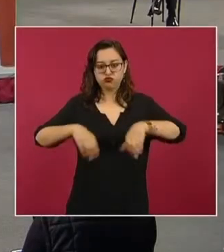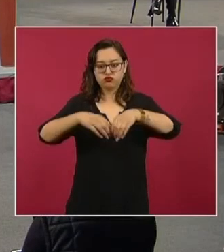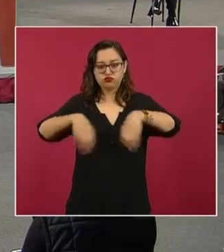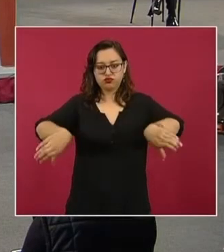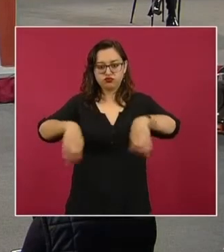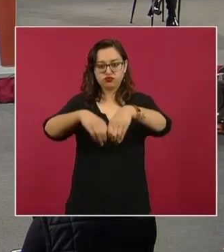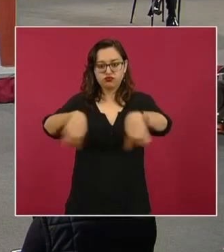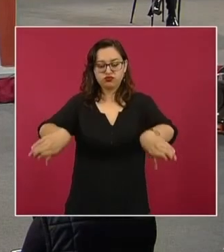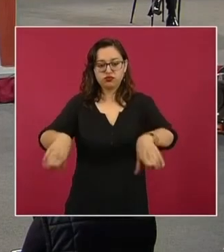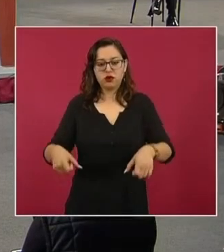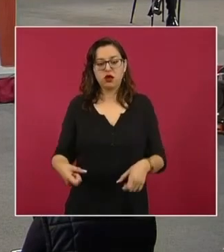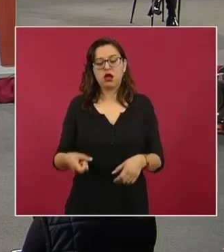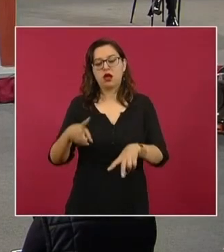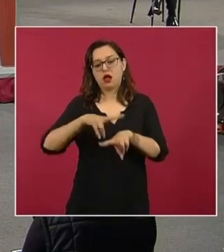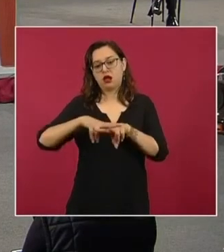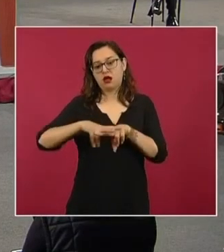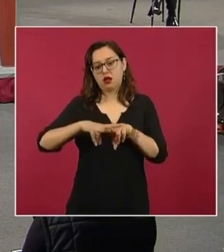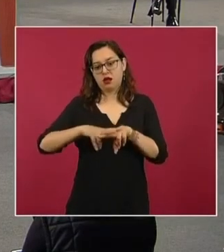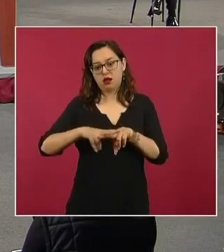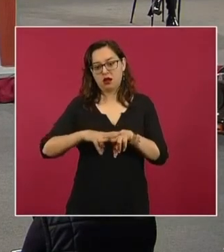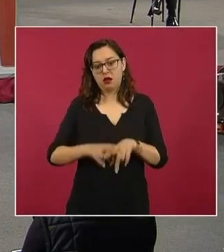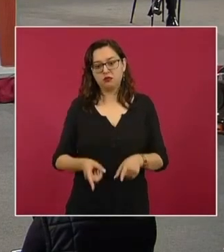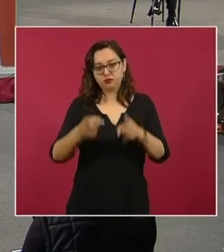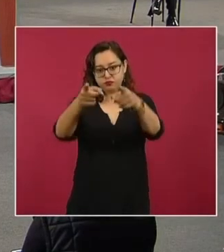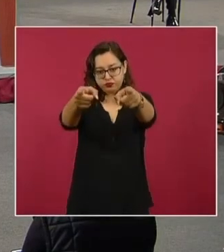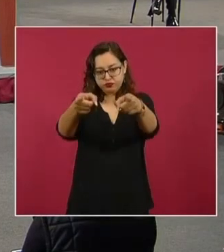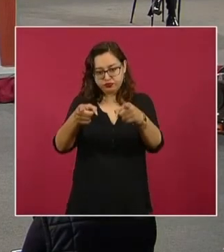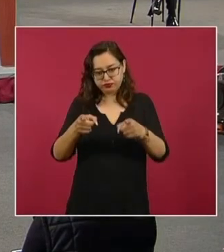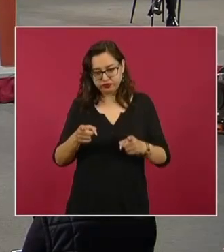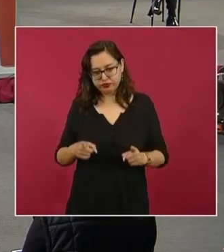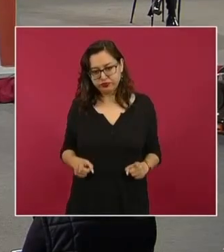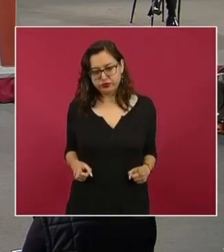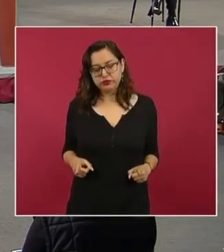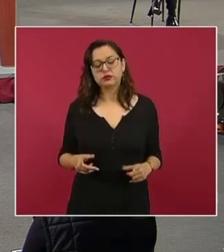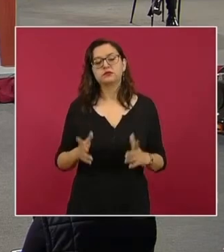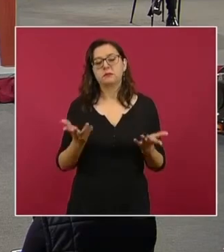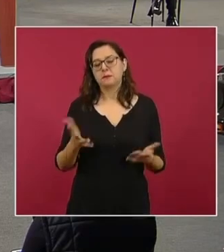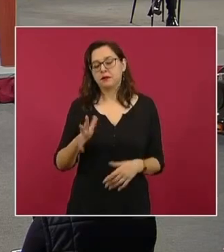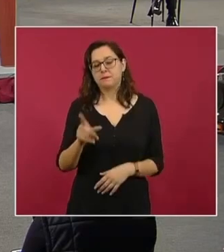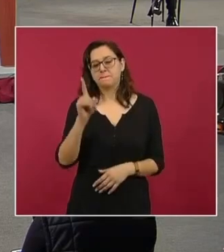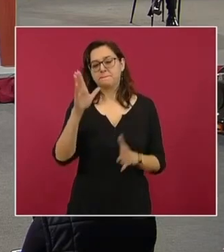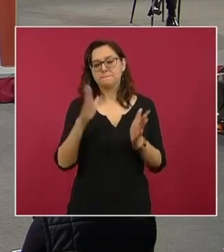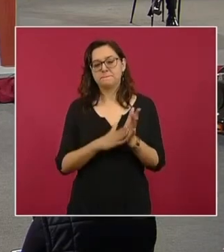pero en total son 1500 kilómetros. Entonces